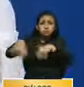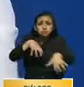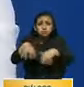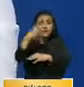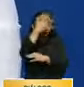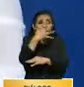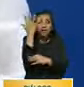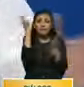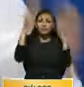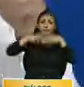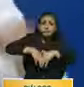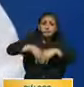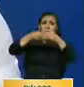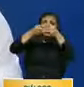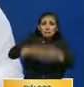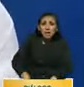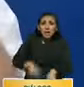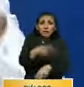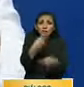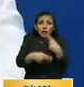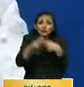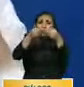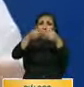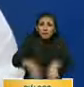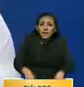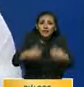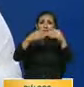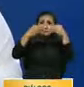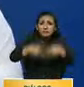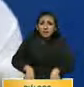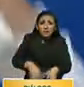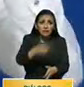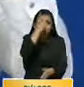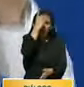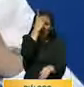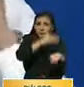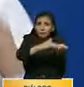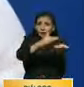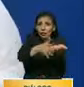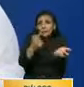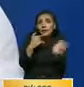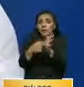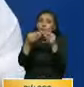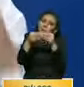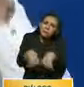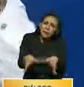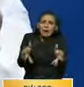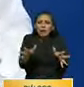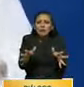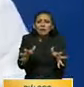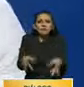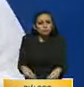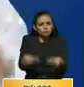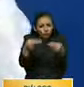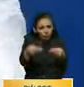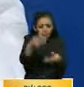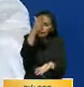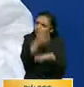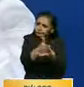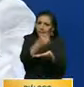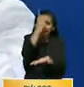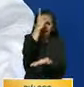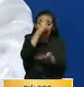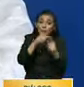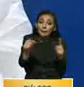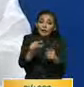Esmeraldas, si perdieron todo el patrimonio, que se le condone las deudas. Si lo perdieron parcialmente, que se le congele la deuda con